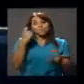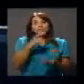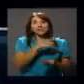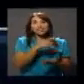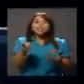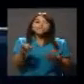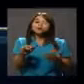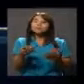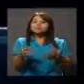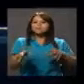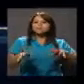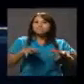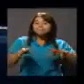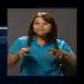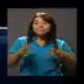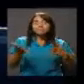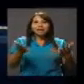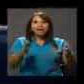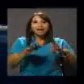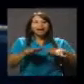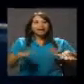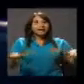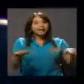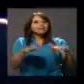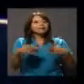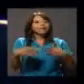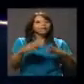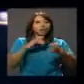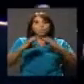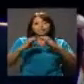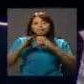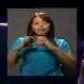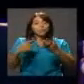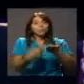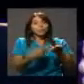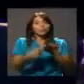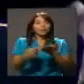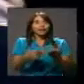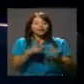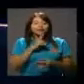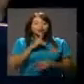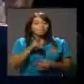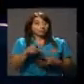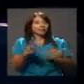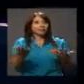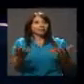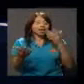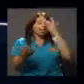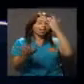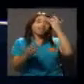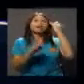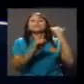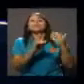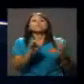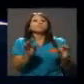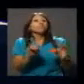poquito de chispa a este a este conversatorio realmente no se están enfrentando ninguno está